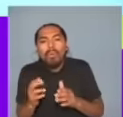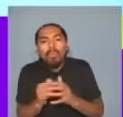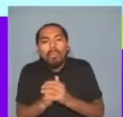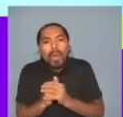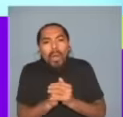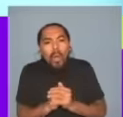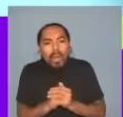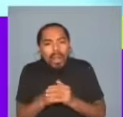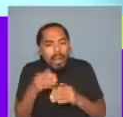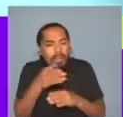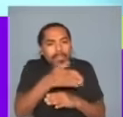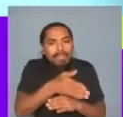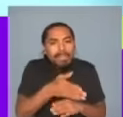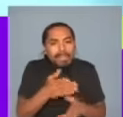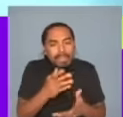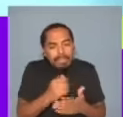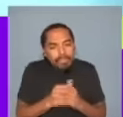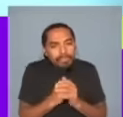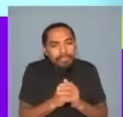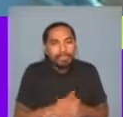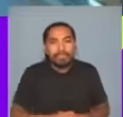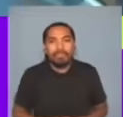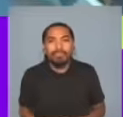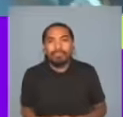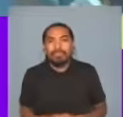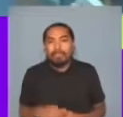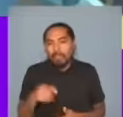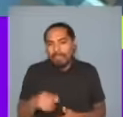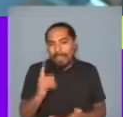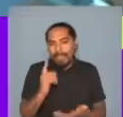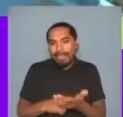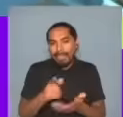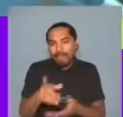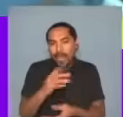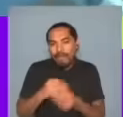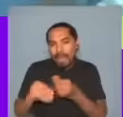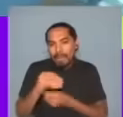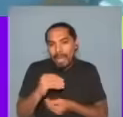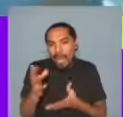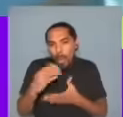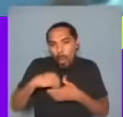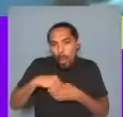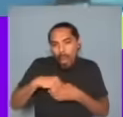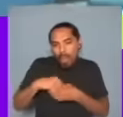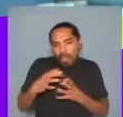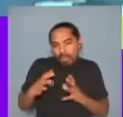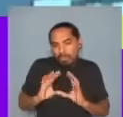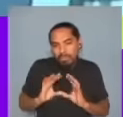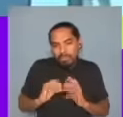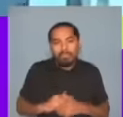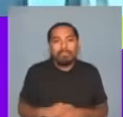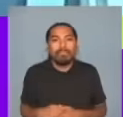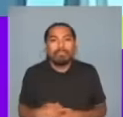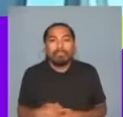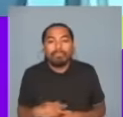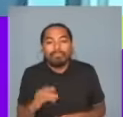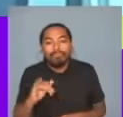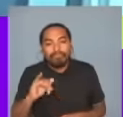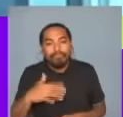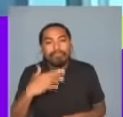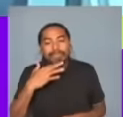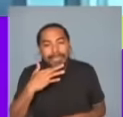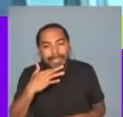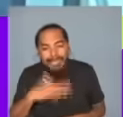una determinación familiar, quieren hacer algo íntimo, los comprendemos totalmente, ¿no? Están sus